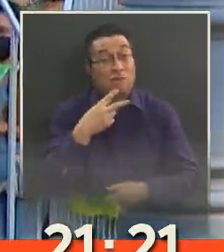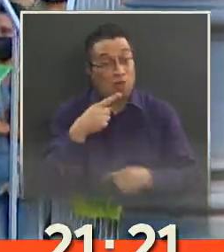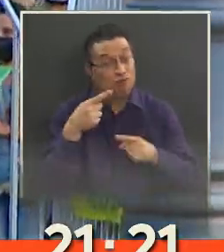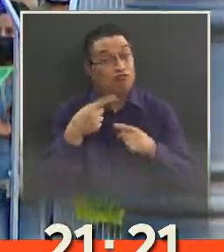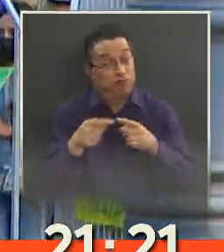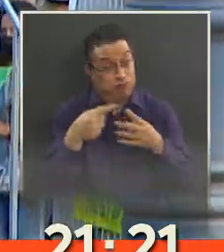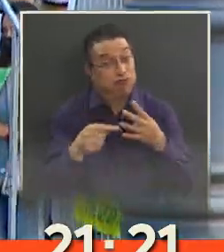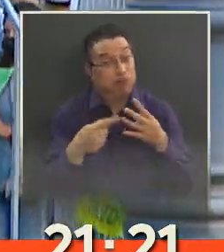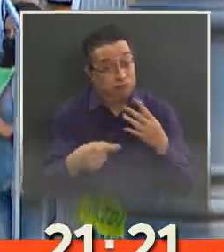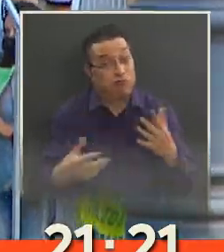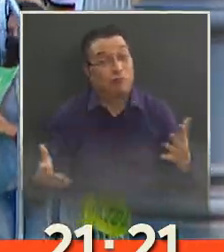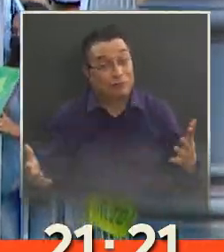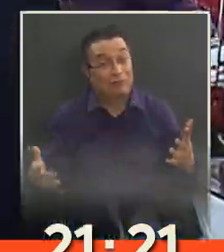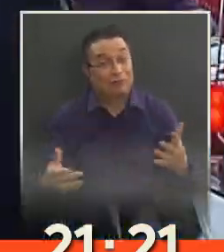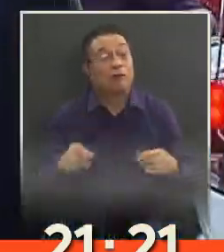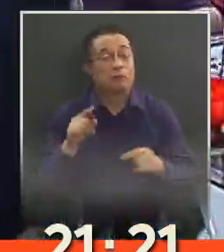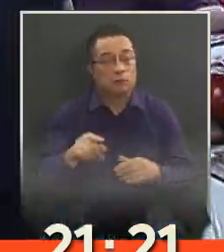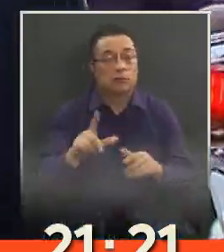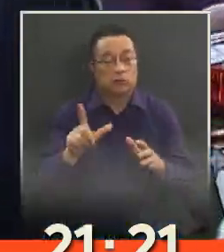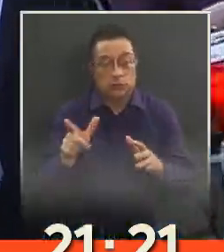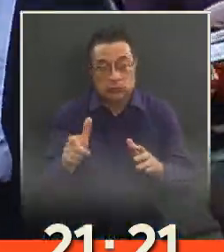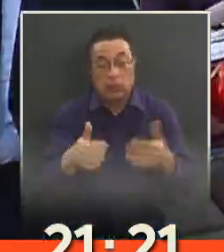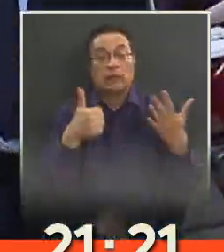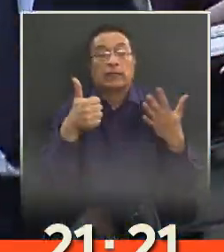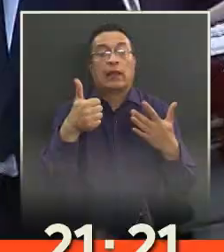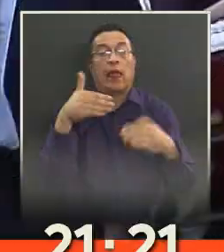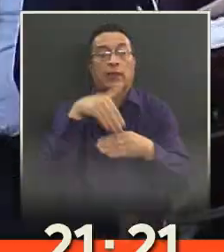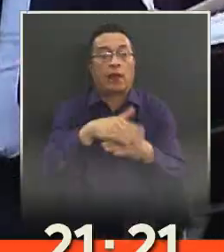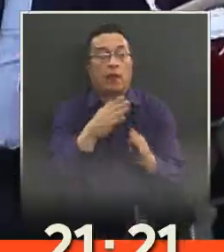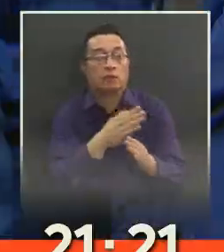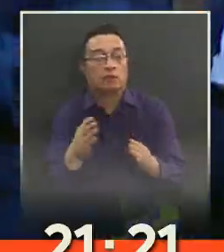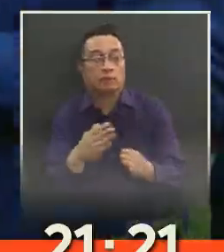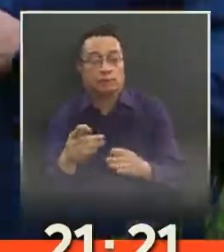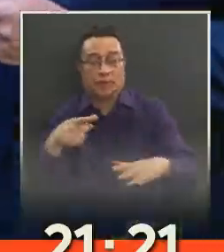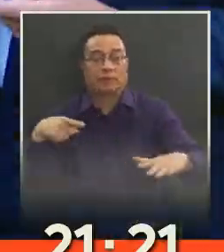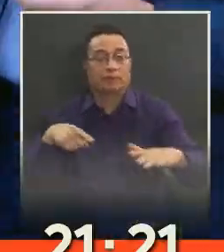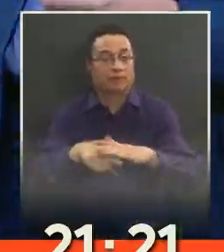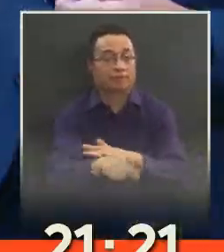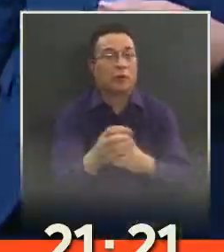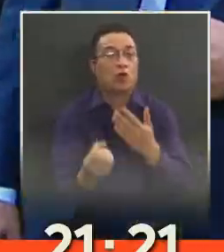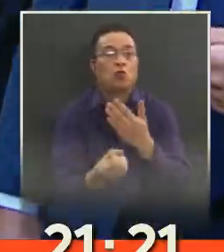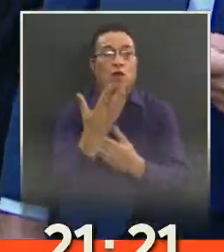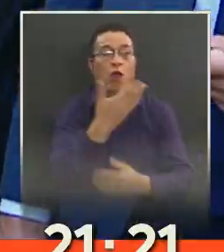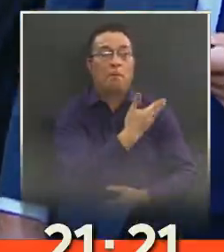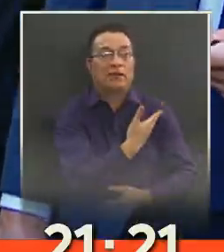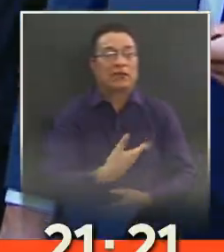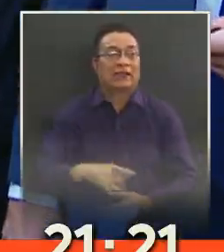Una espera que terminó pasada las 6 de la tarde con la entrada hacia la moneda del nuevo presidente de Chile.